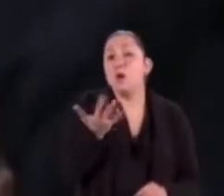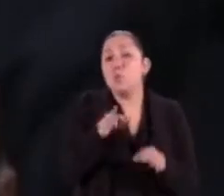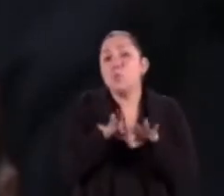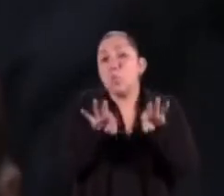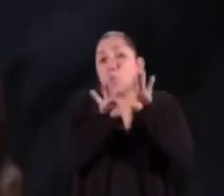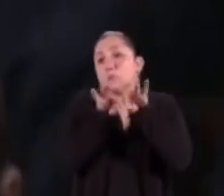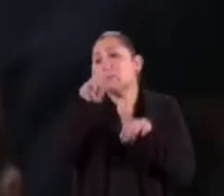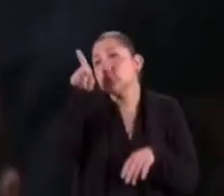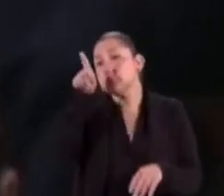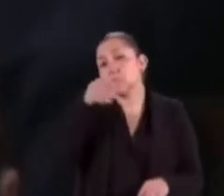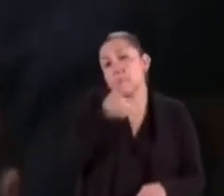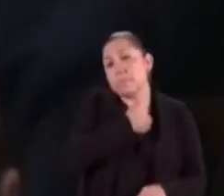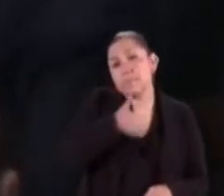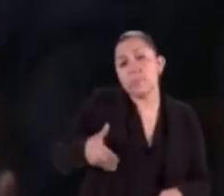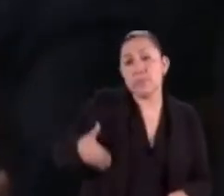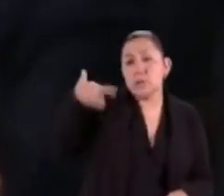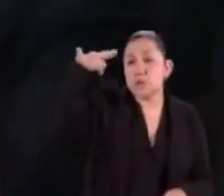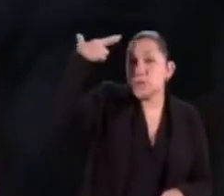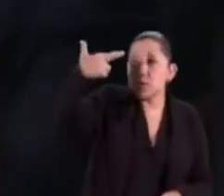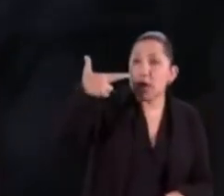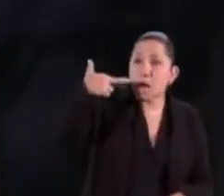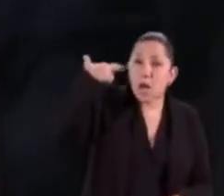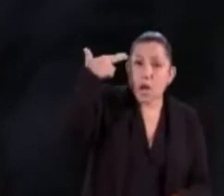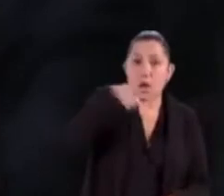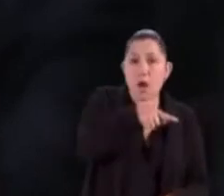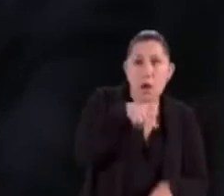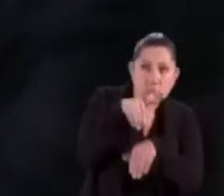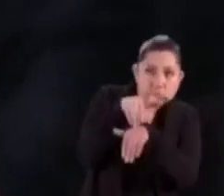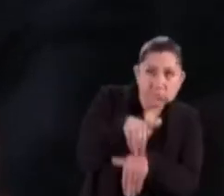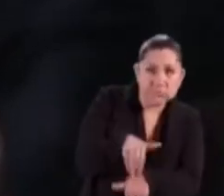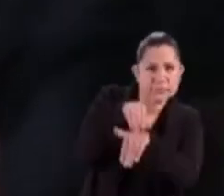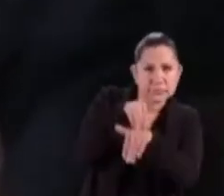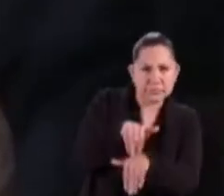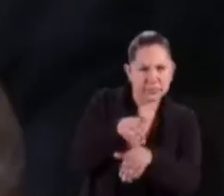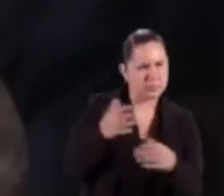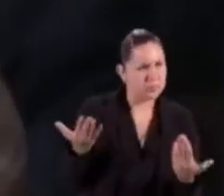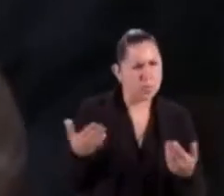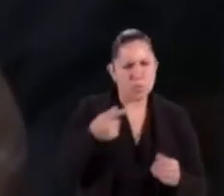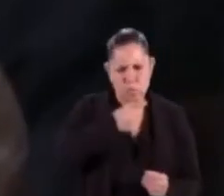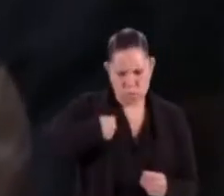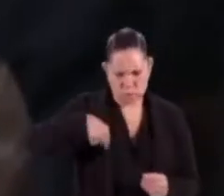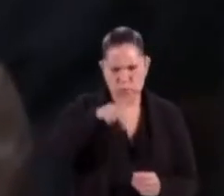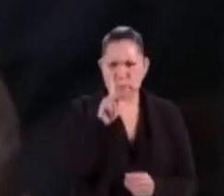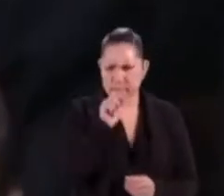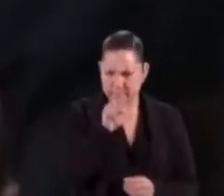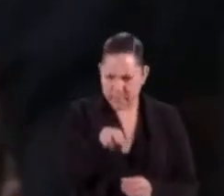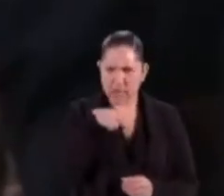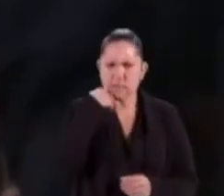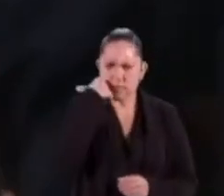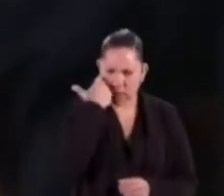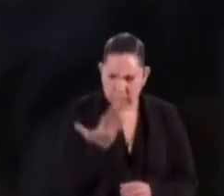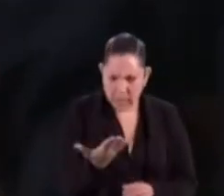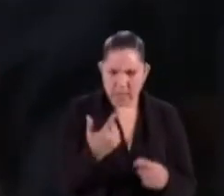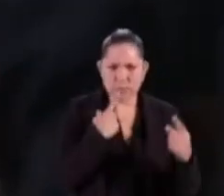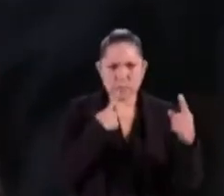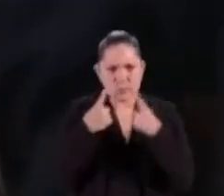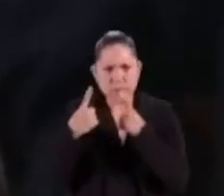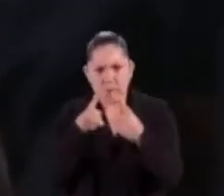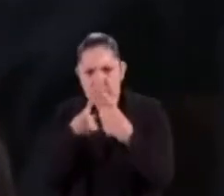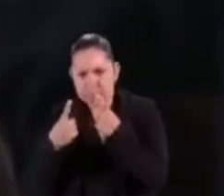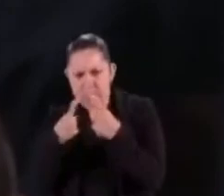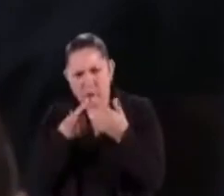En Acción Nacional estamos a favor de un diálogo razonable, donde las propuestas sean